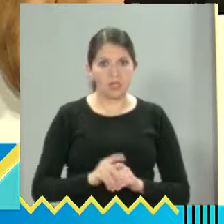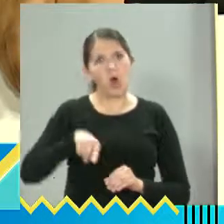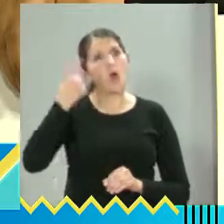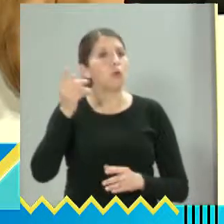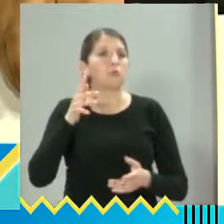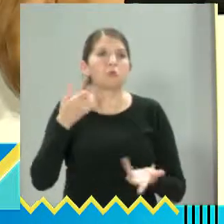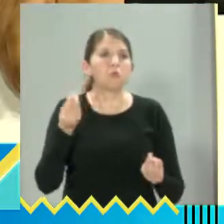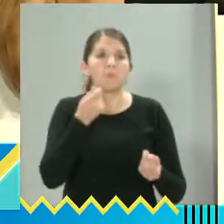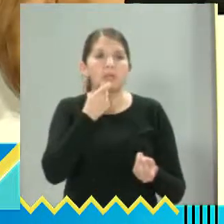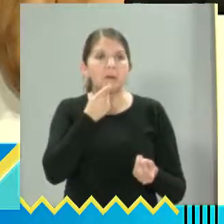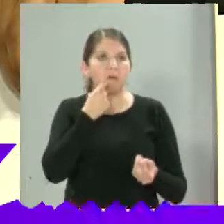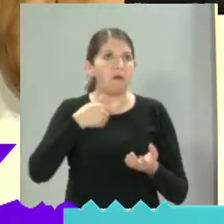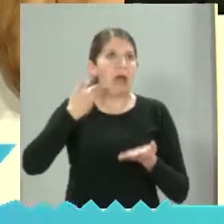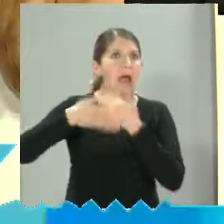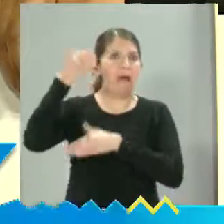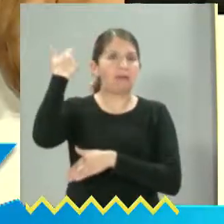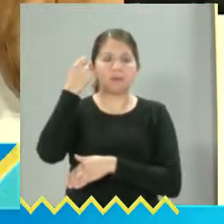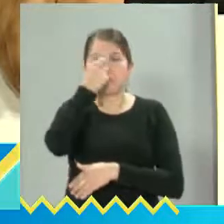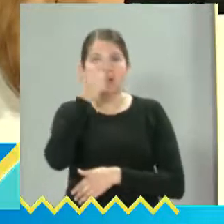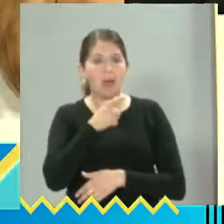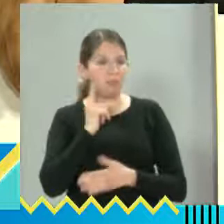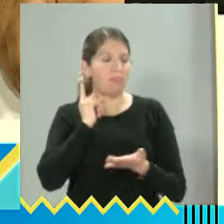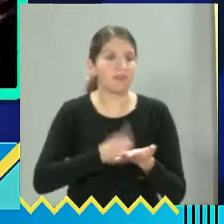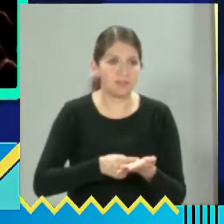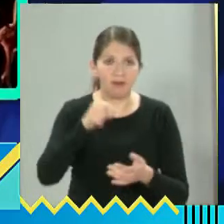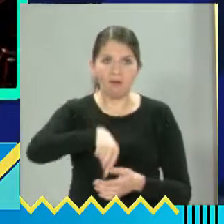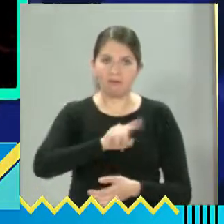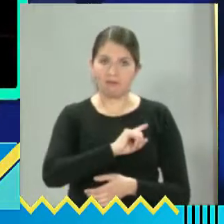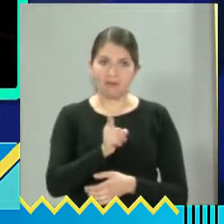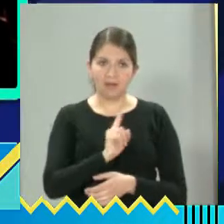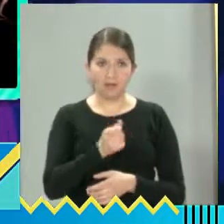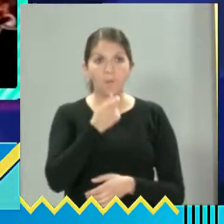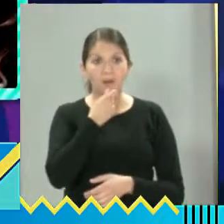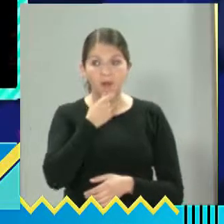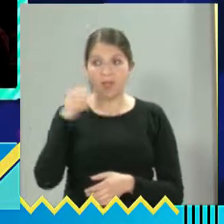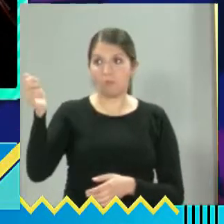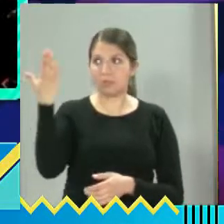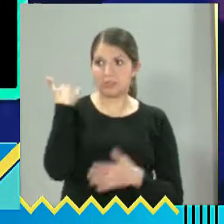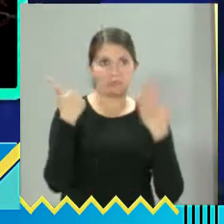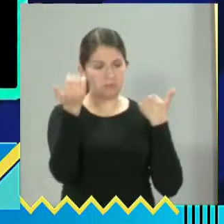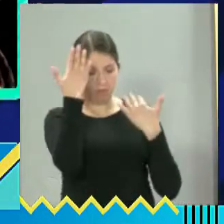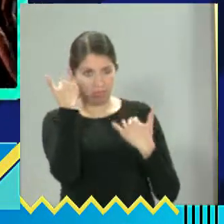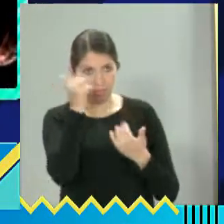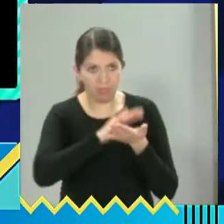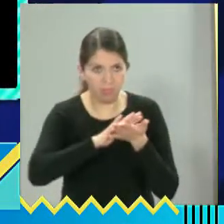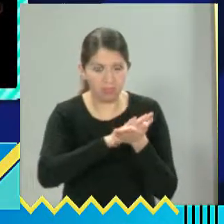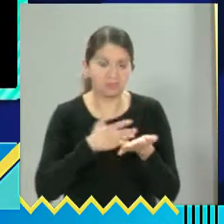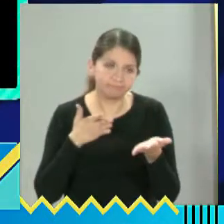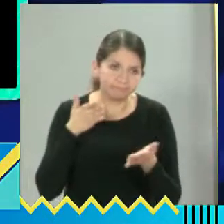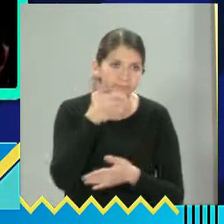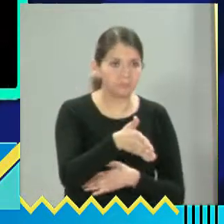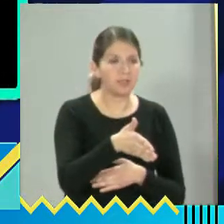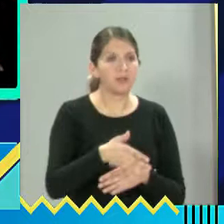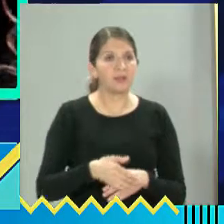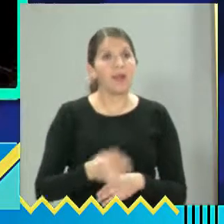en otras épocas, salvo cuando nos guía la manada para que hagamos y tomamos determinada decisión, pero cuando